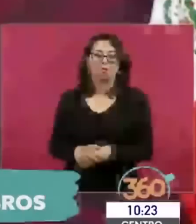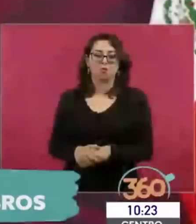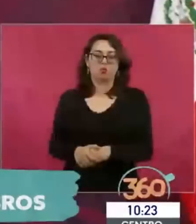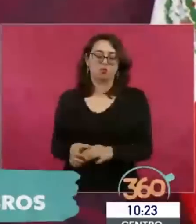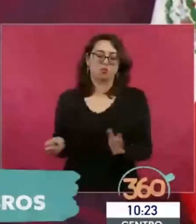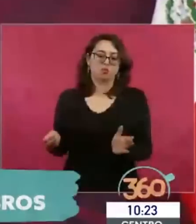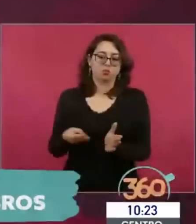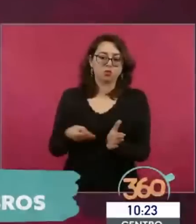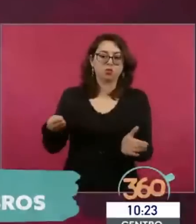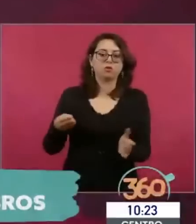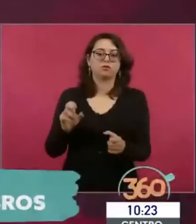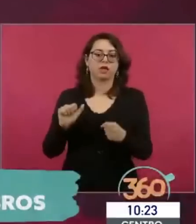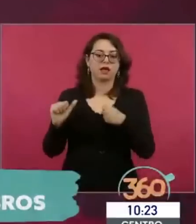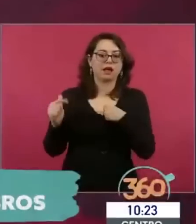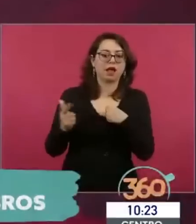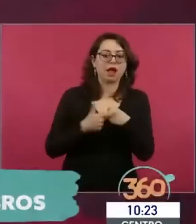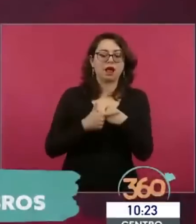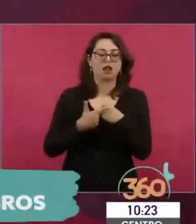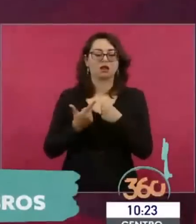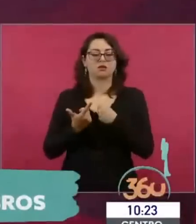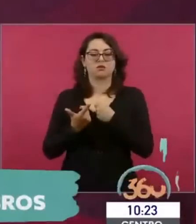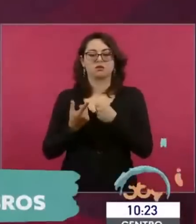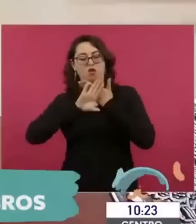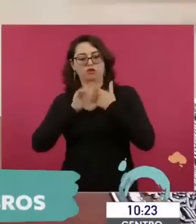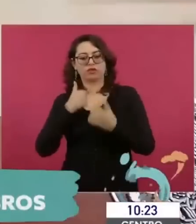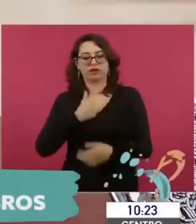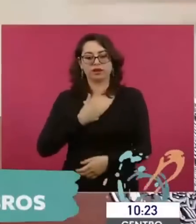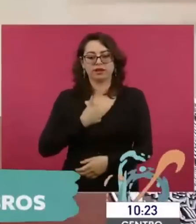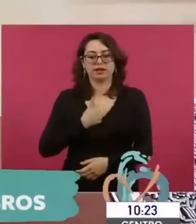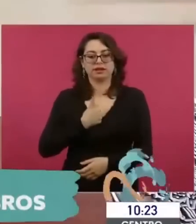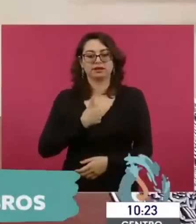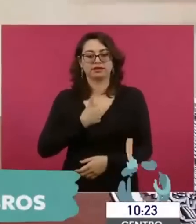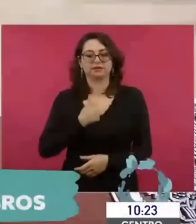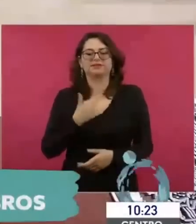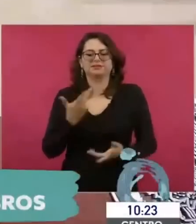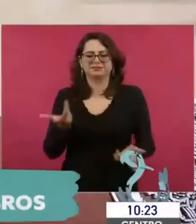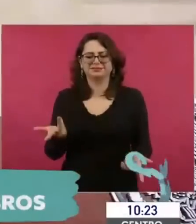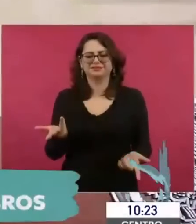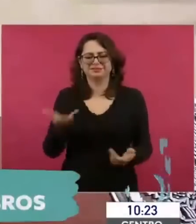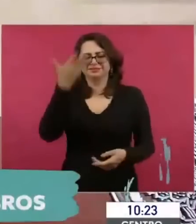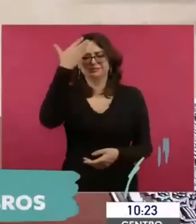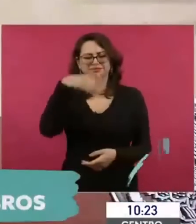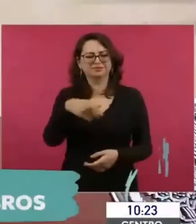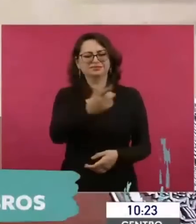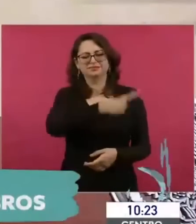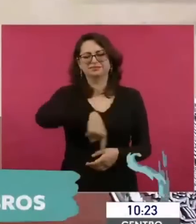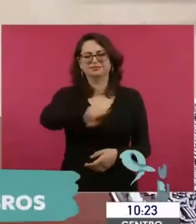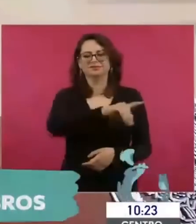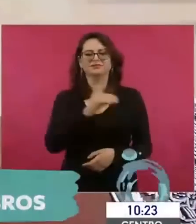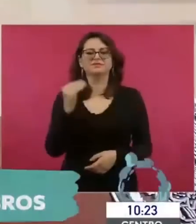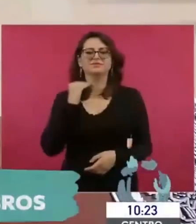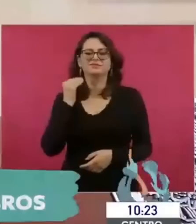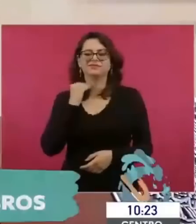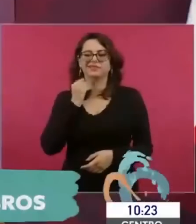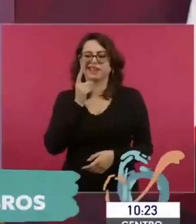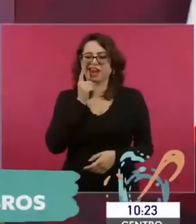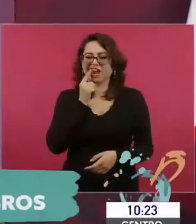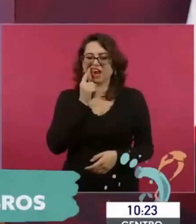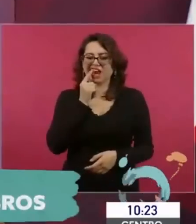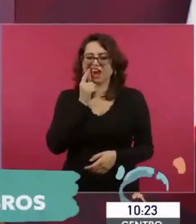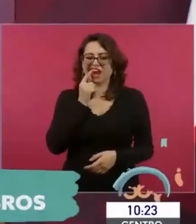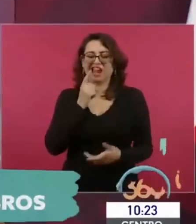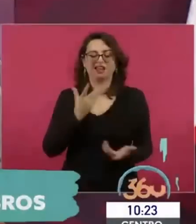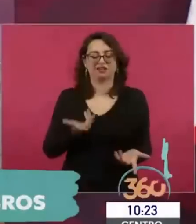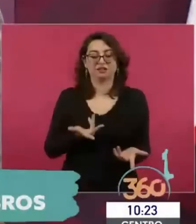para que puedan este ampararse ya los abogados de la Secretaría de Educación Pública